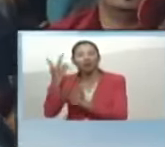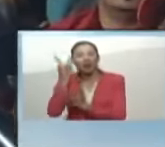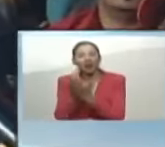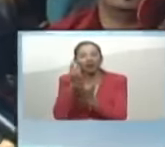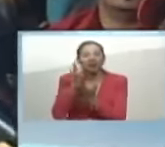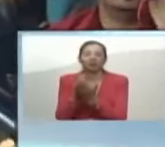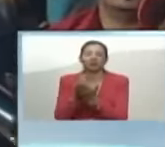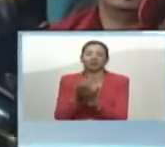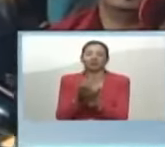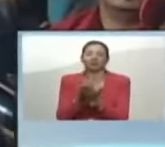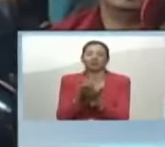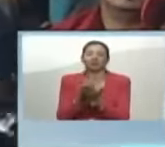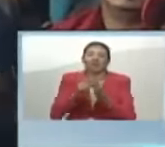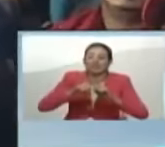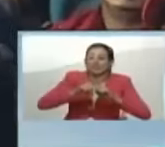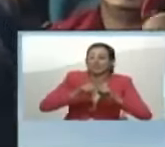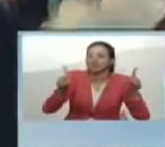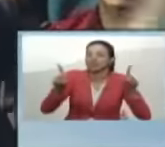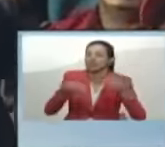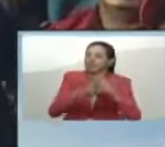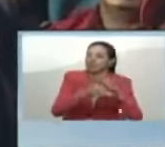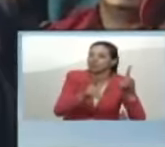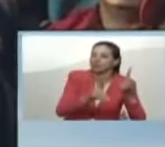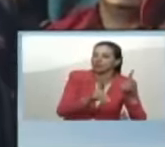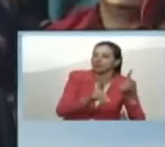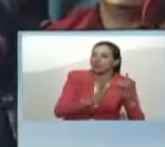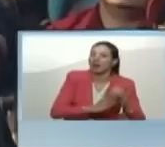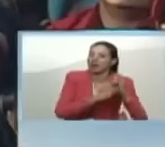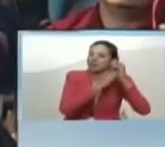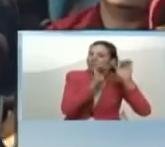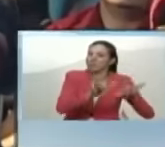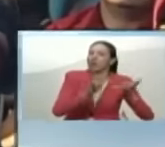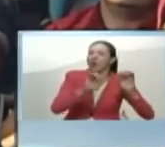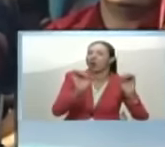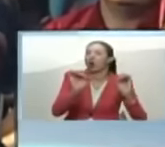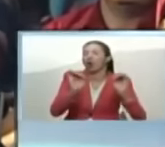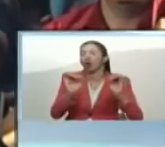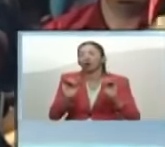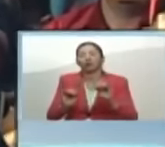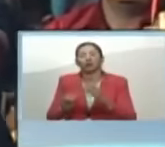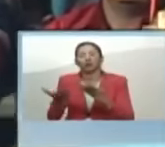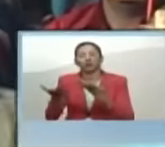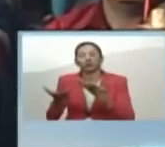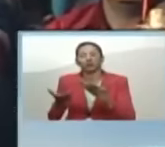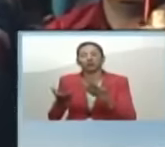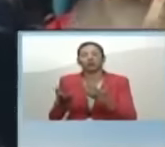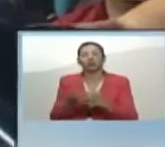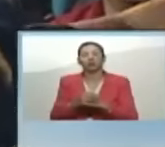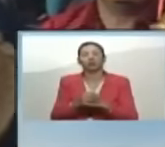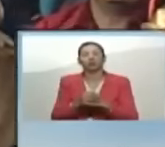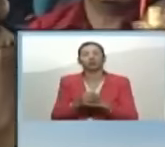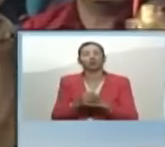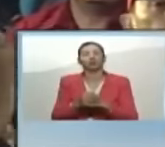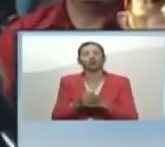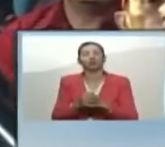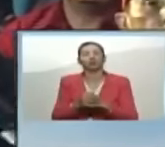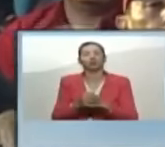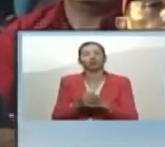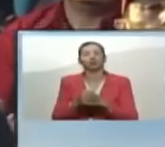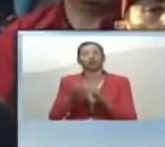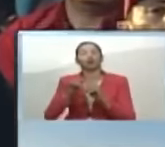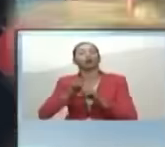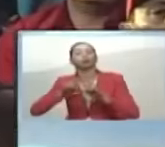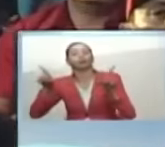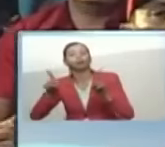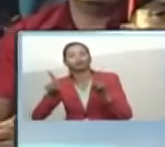la diferencia real entre democracia representativa y protagónica contra la democracia representativa contra la